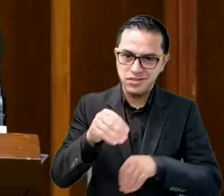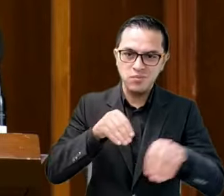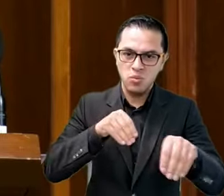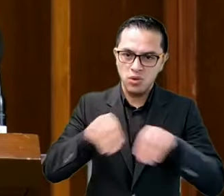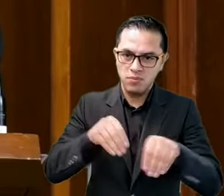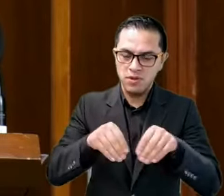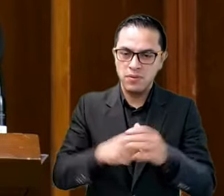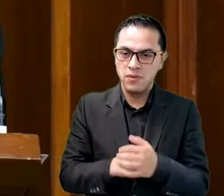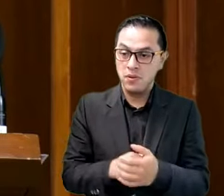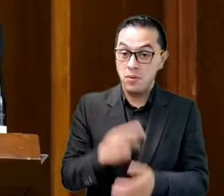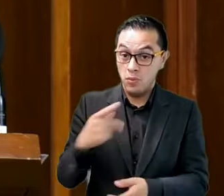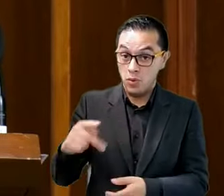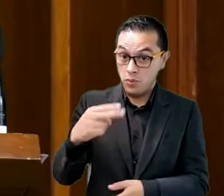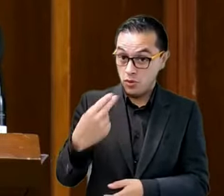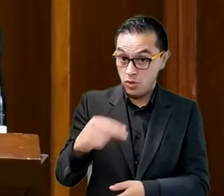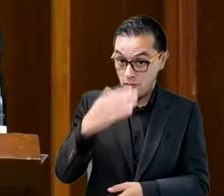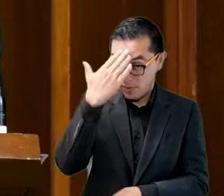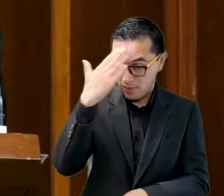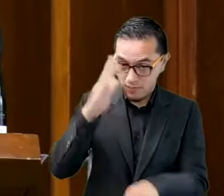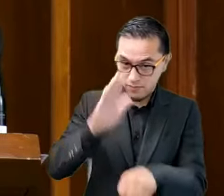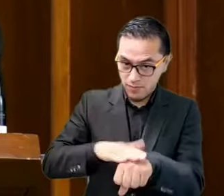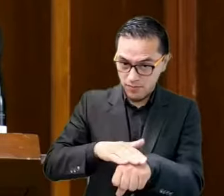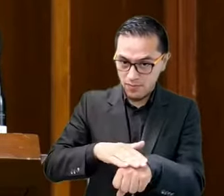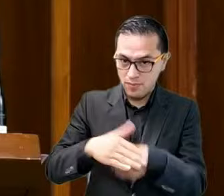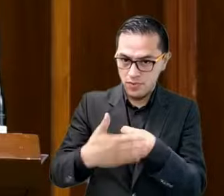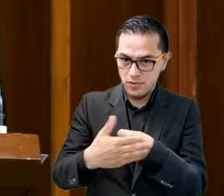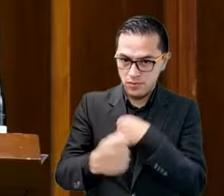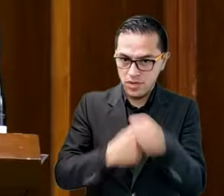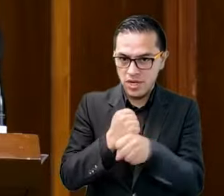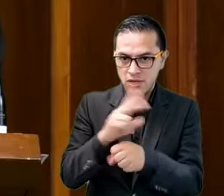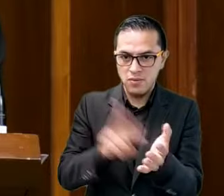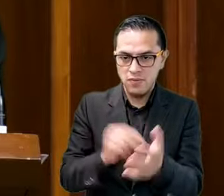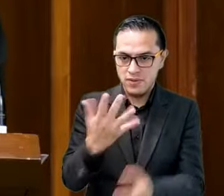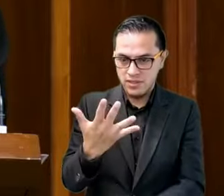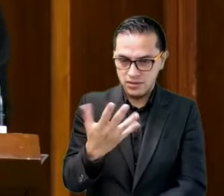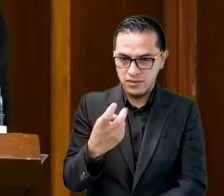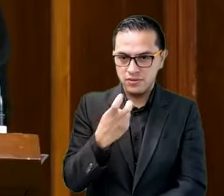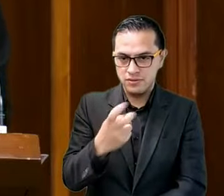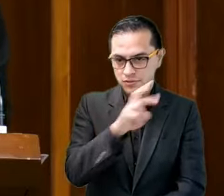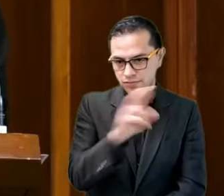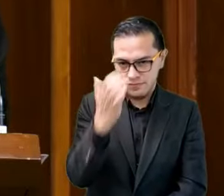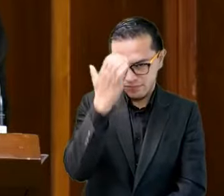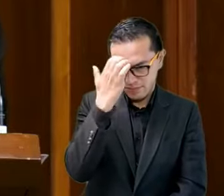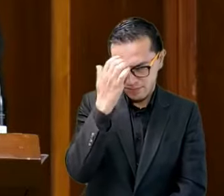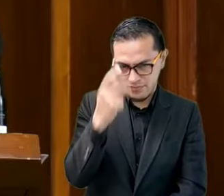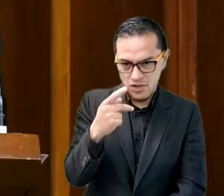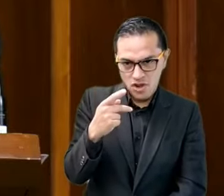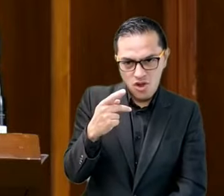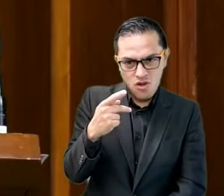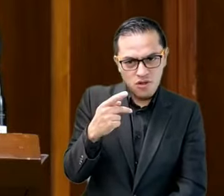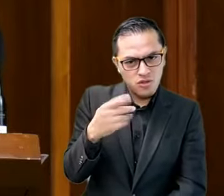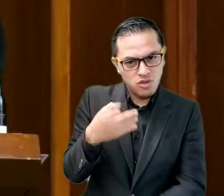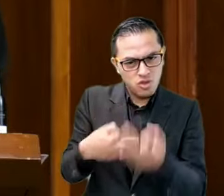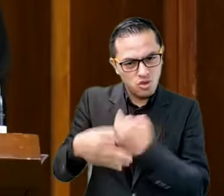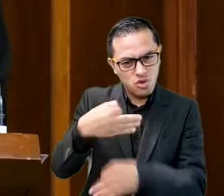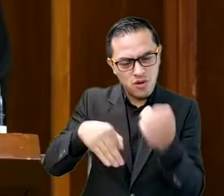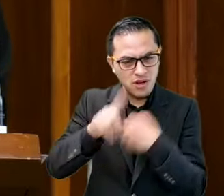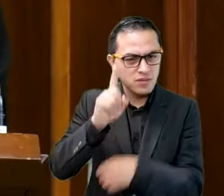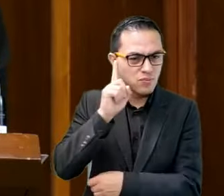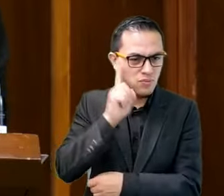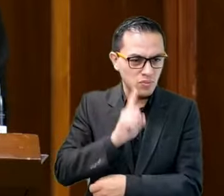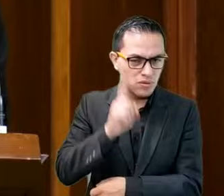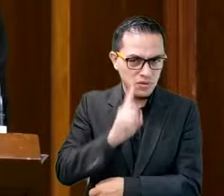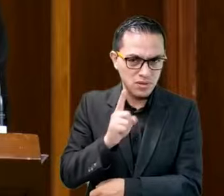honrar su nombre en 2025 es también un reconocimiento a todas las mujeres que han